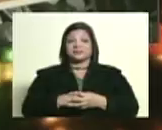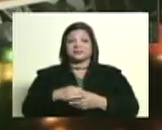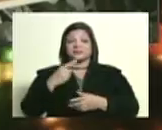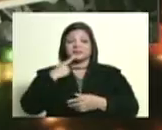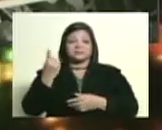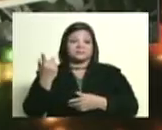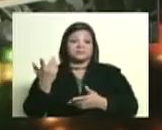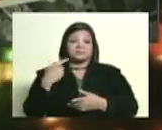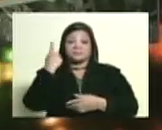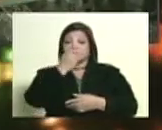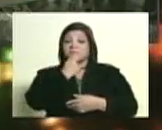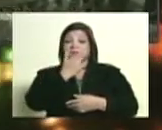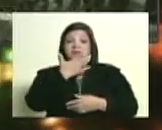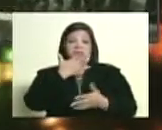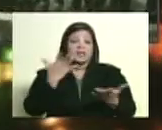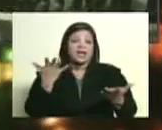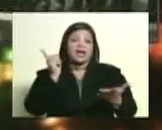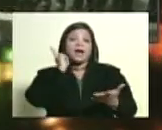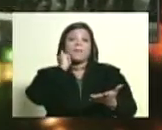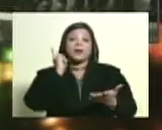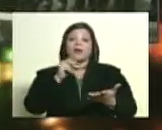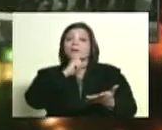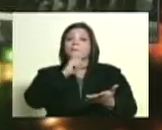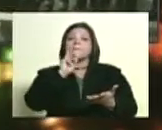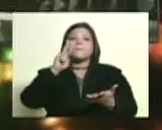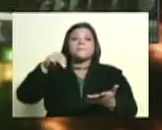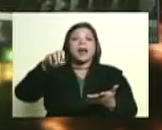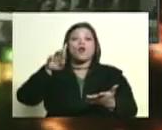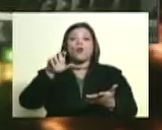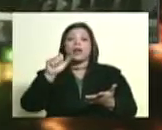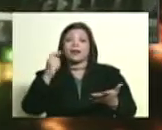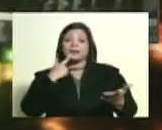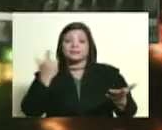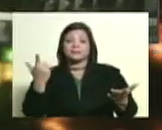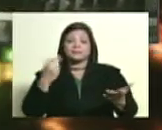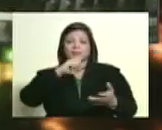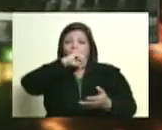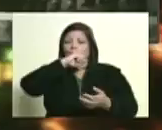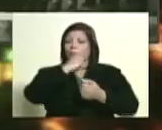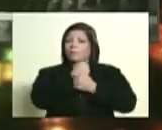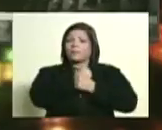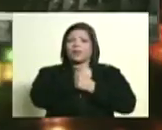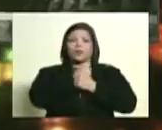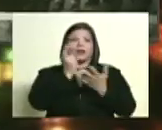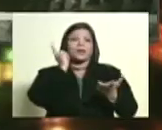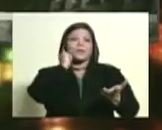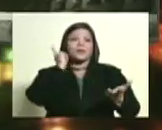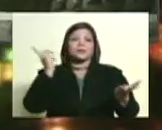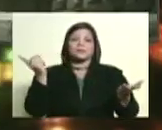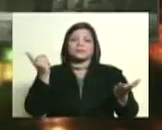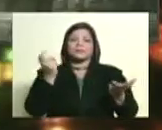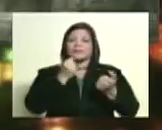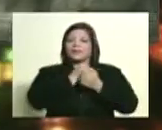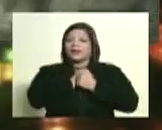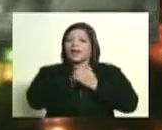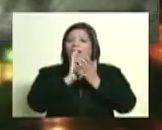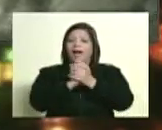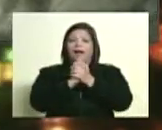Mi linda y bella Manuela, mi adorada, querida